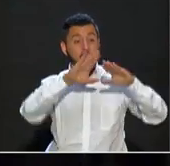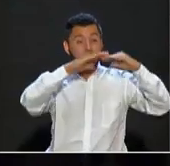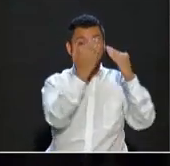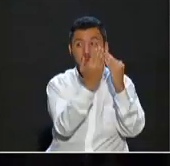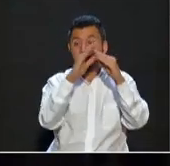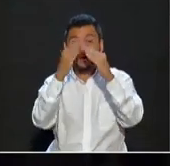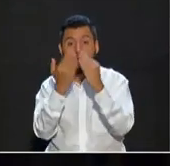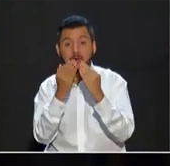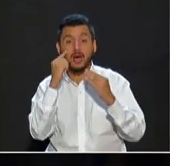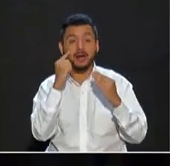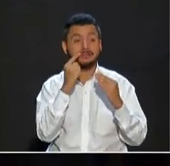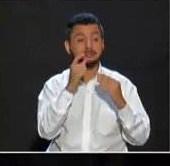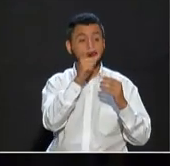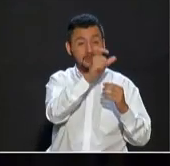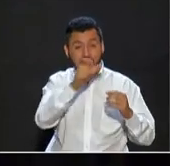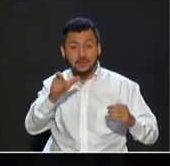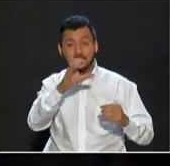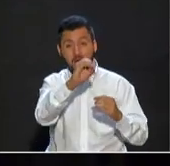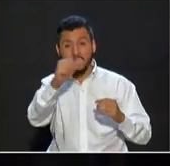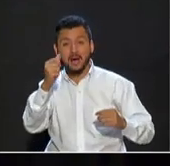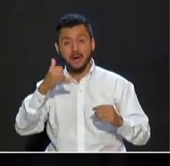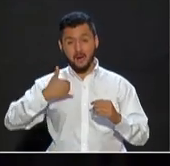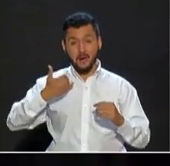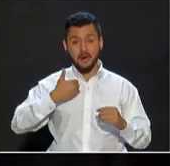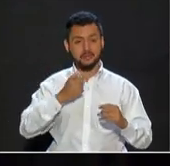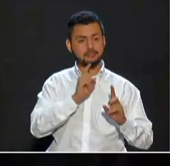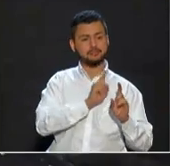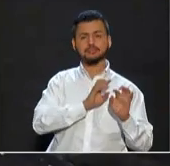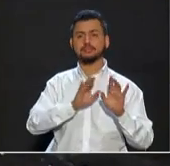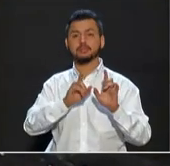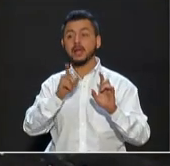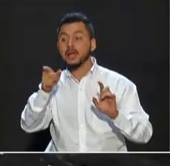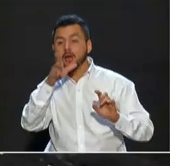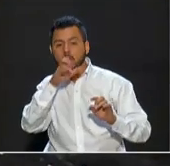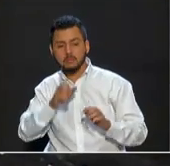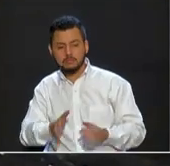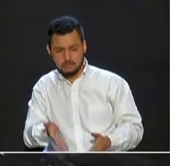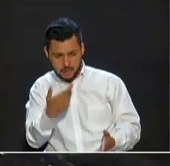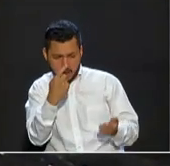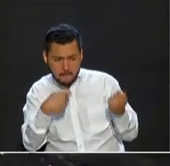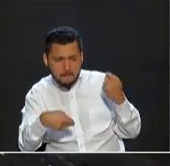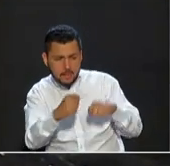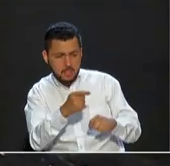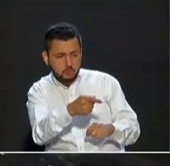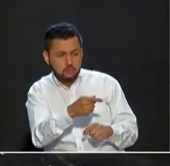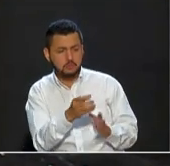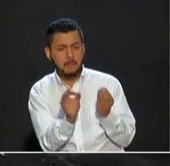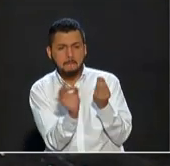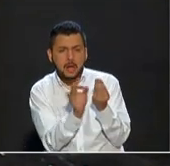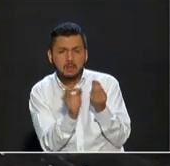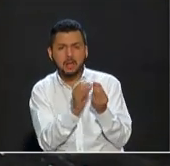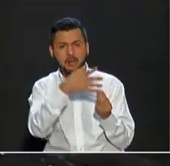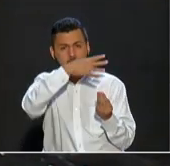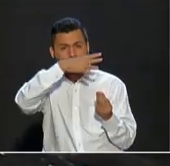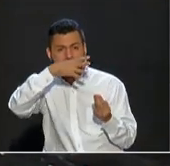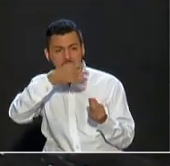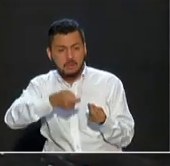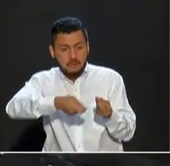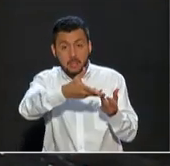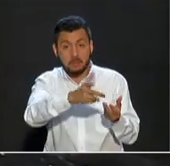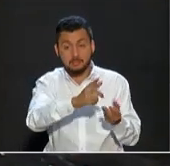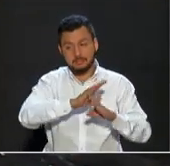vamos a derrotar los espacios públicos y los parques no es para el consumo de droga son para la recreación y el deporte de los antioqueños